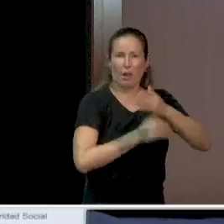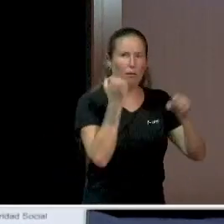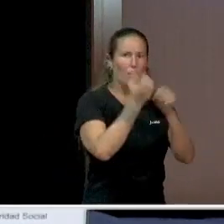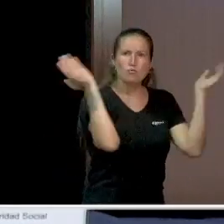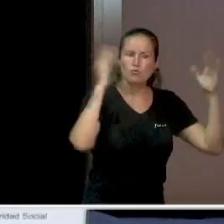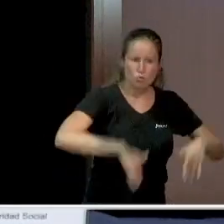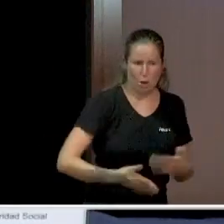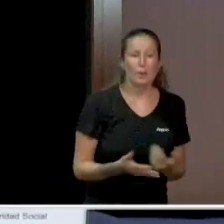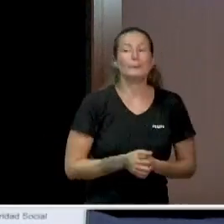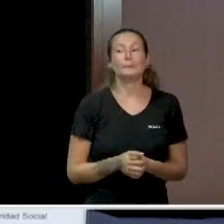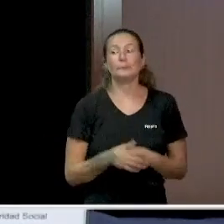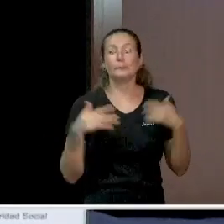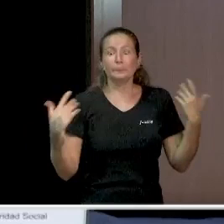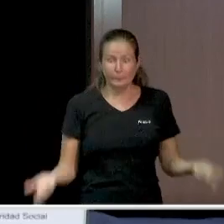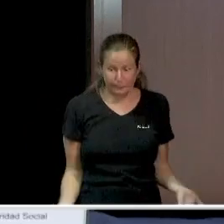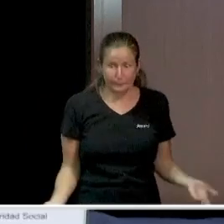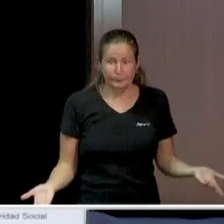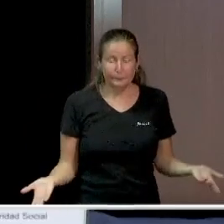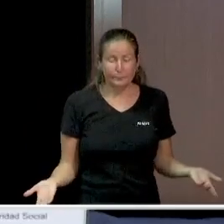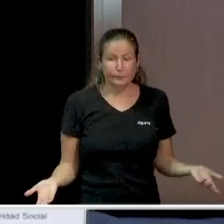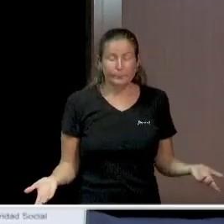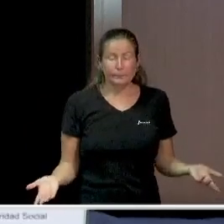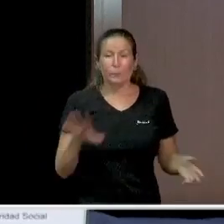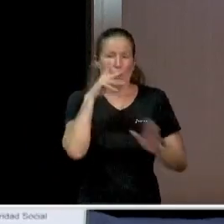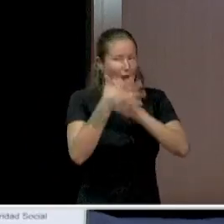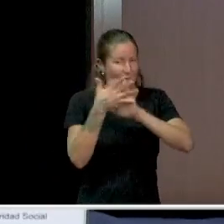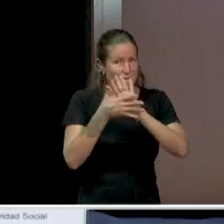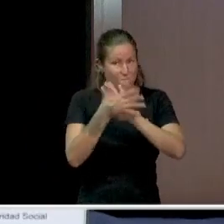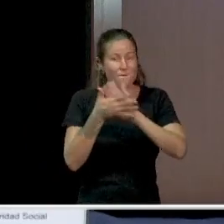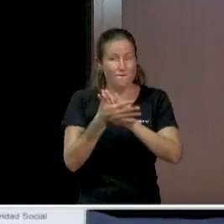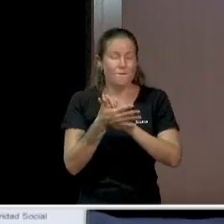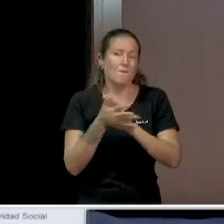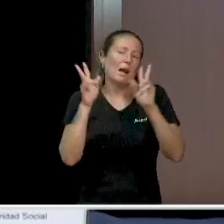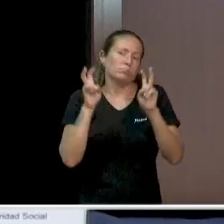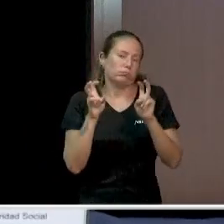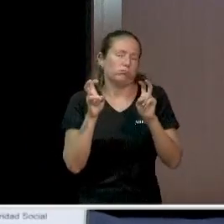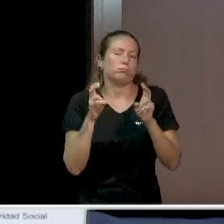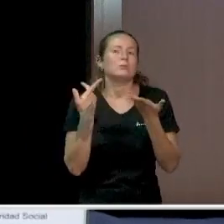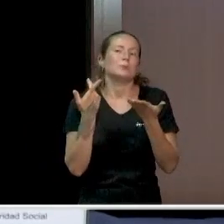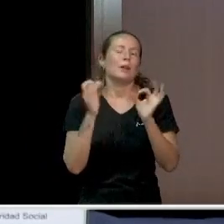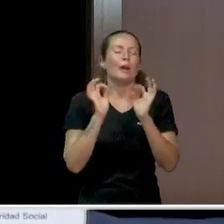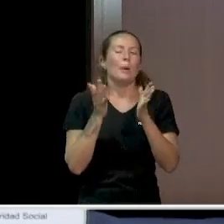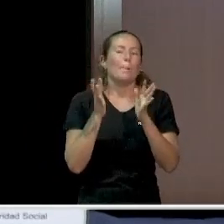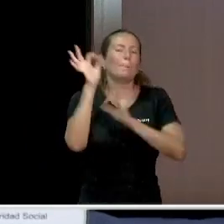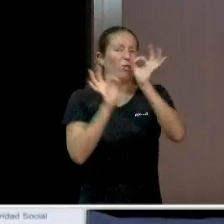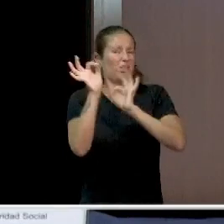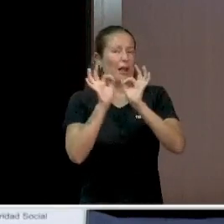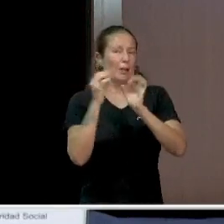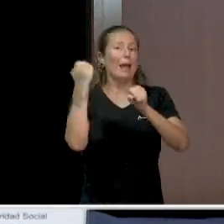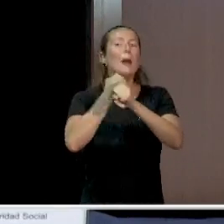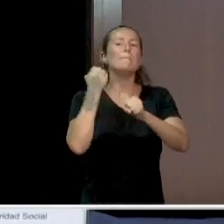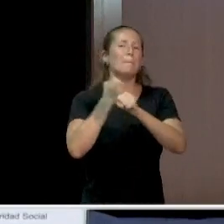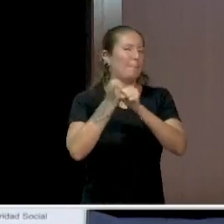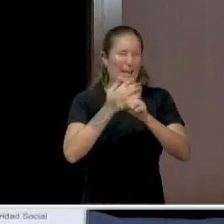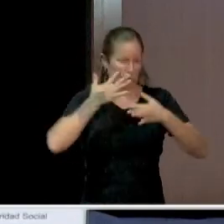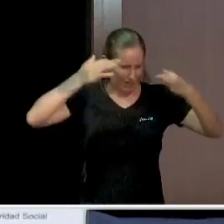Además, si ya pasamos al siguiente escalón y hablamos de tasa de empleo, es decir, donde entran factores que ya no son